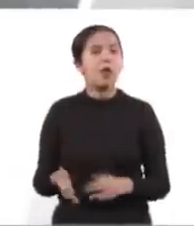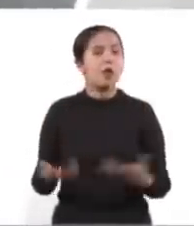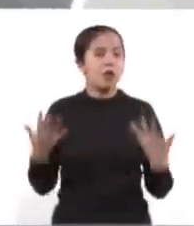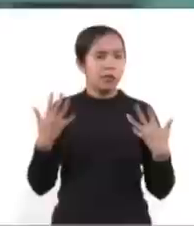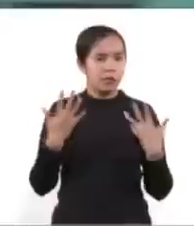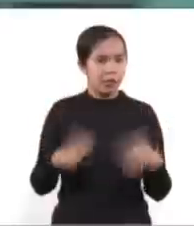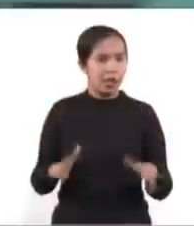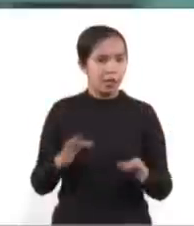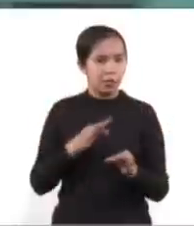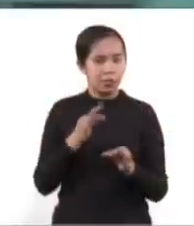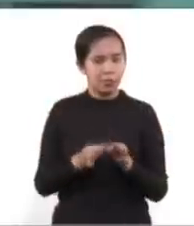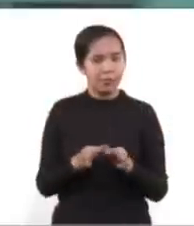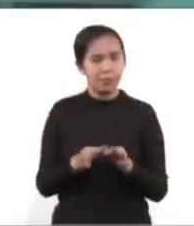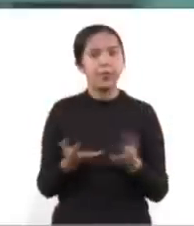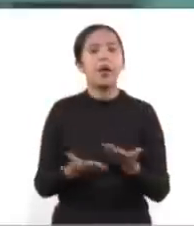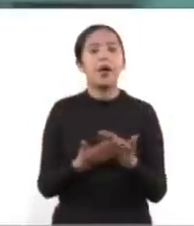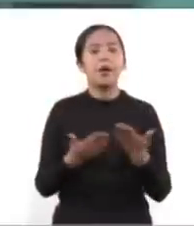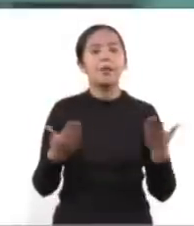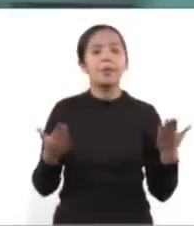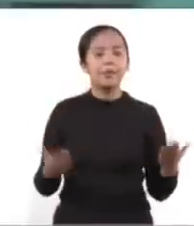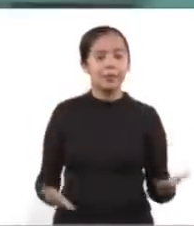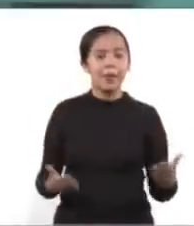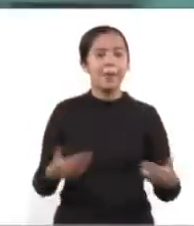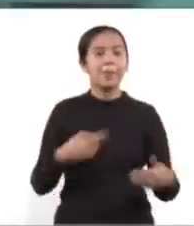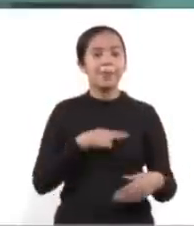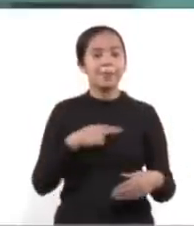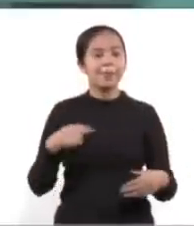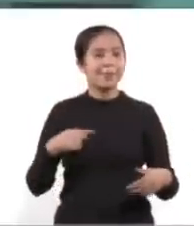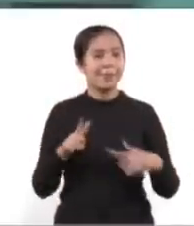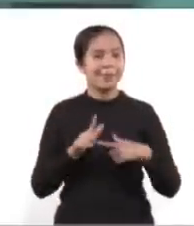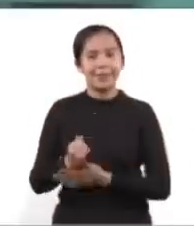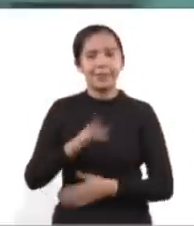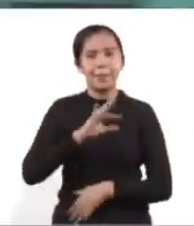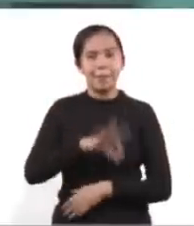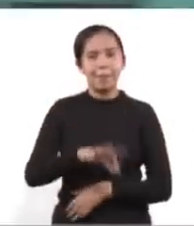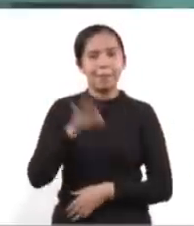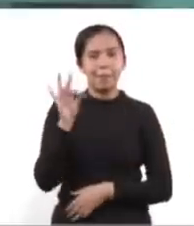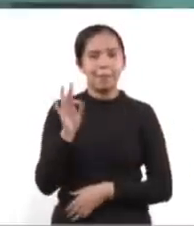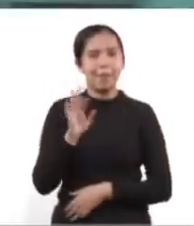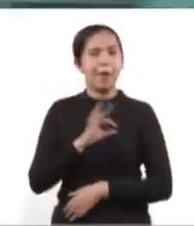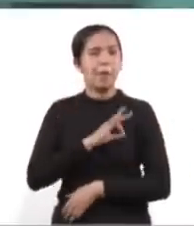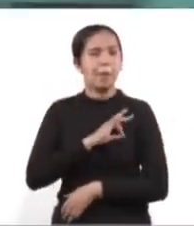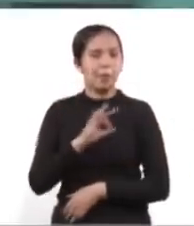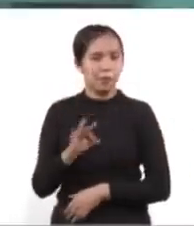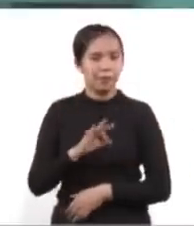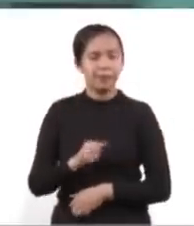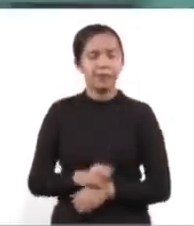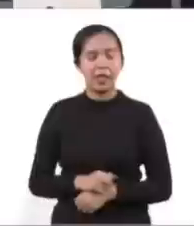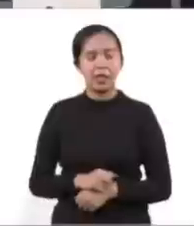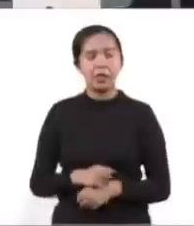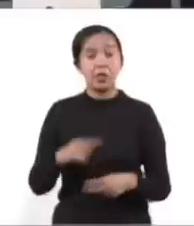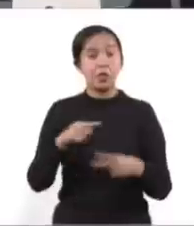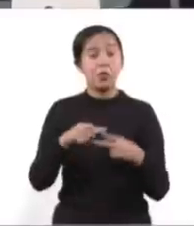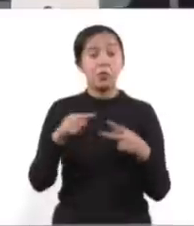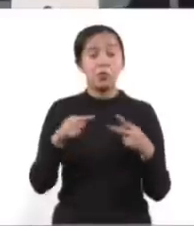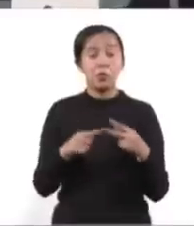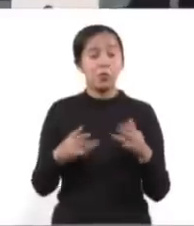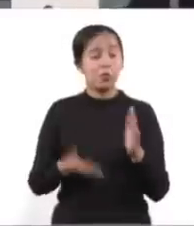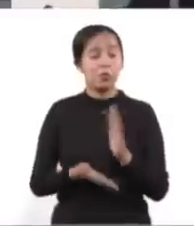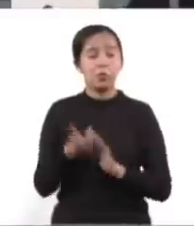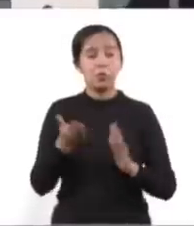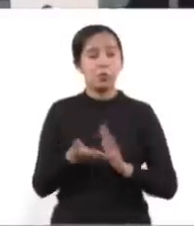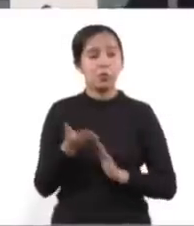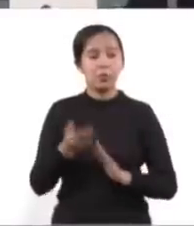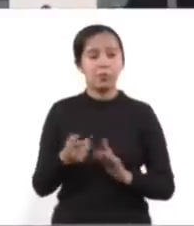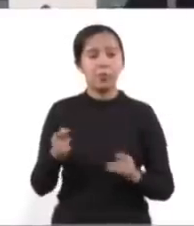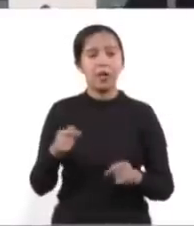es la modernización de la línea 1 del metro. Entonces, son dos grandes obras, además del puesto